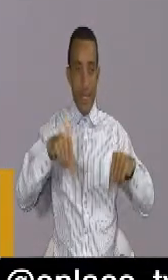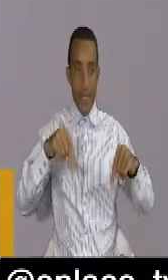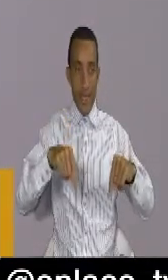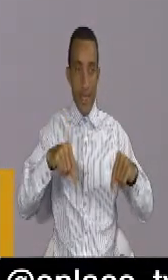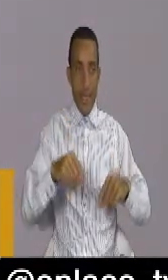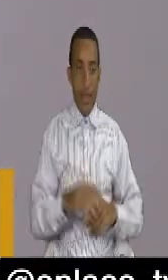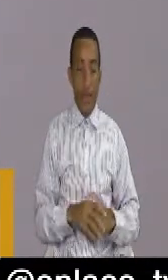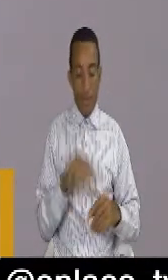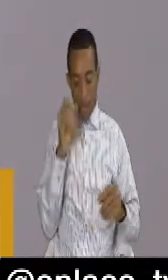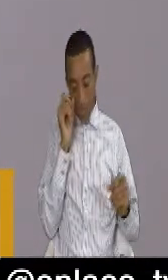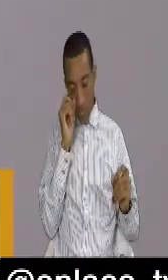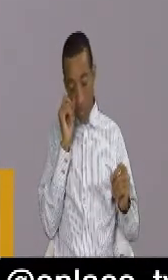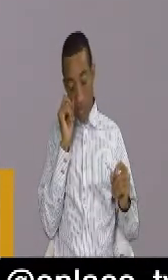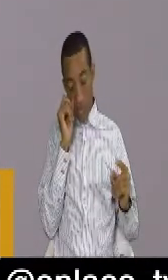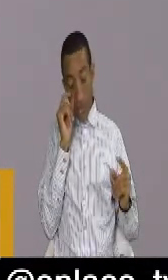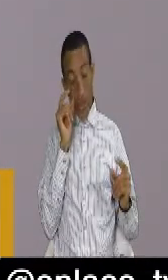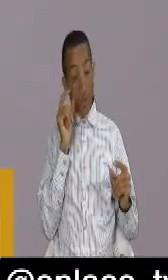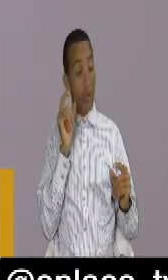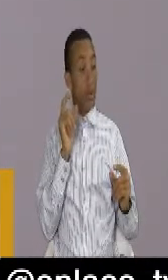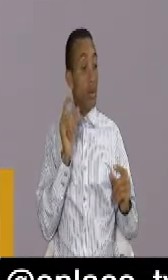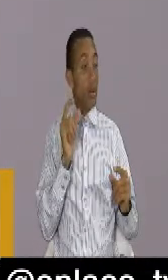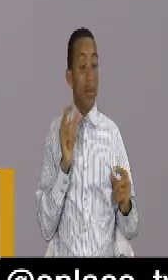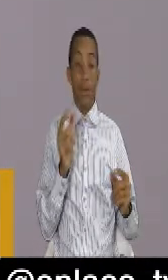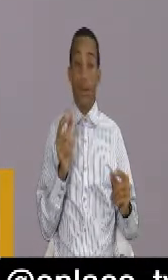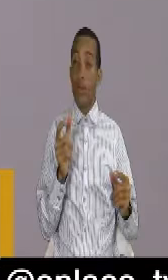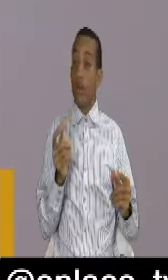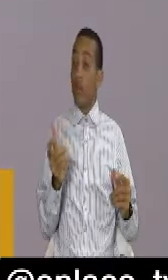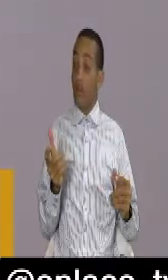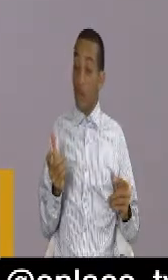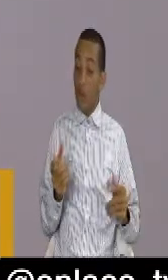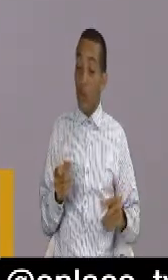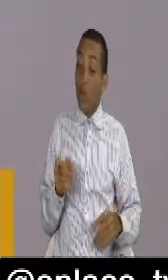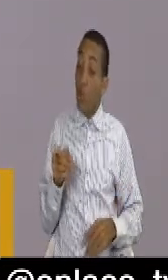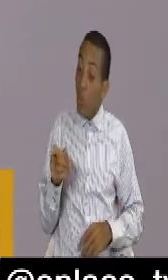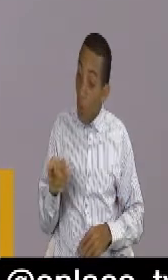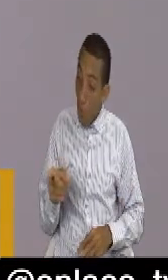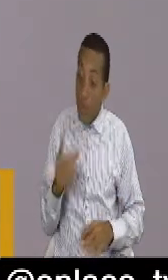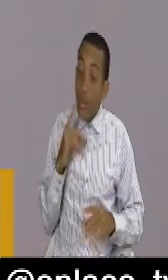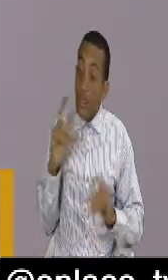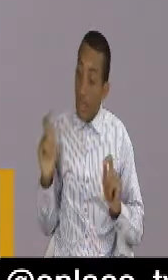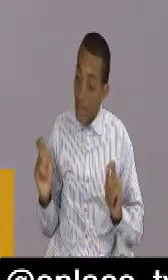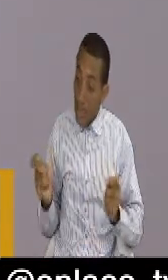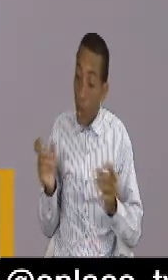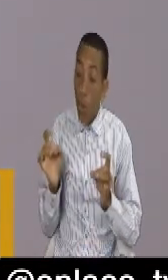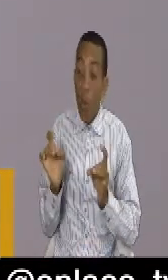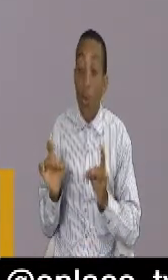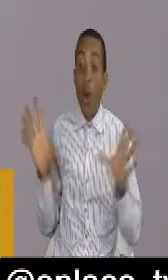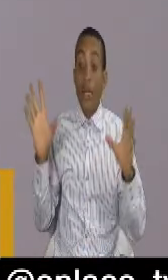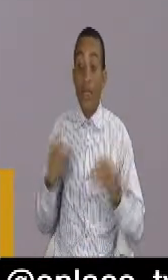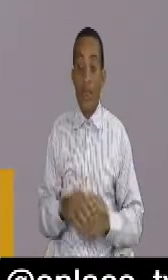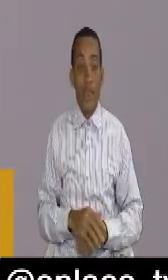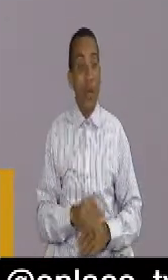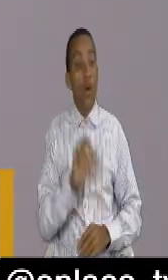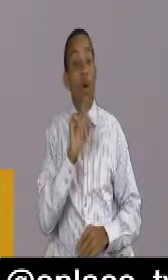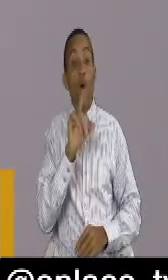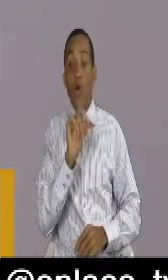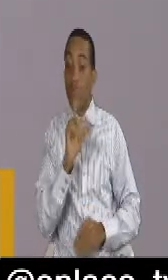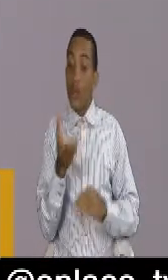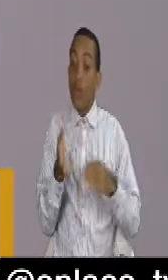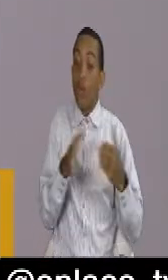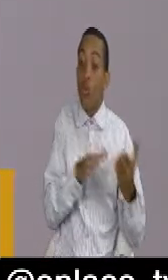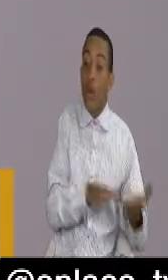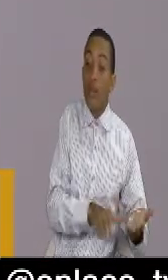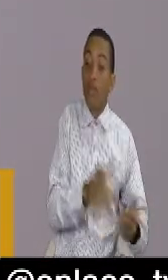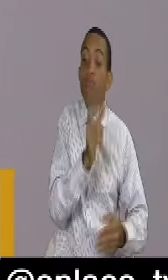y me dijeron que había sido muy afortunada porque se habían muerto 11 personas.